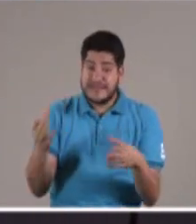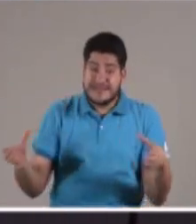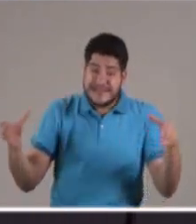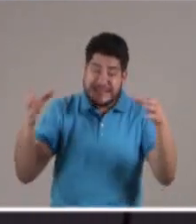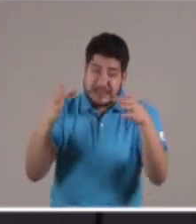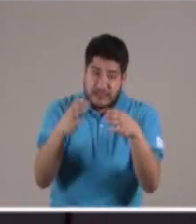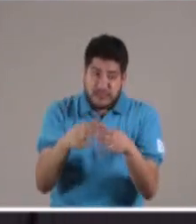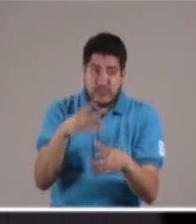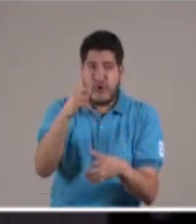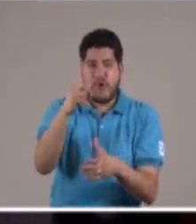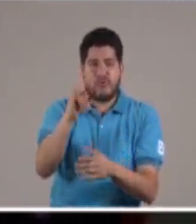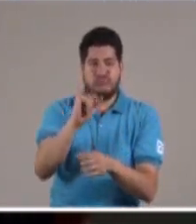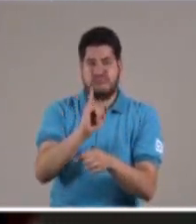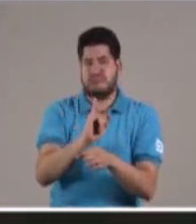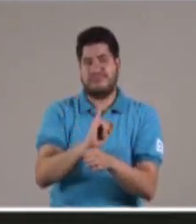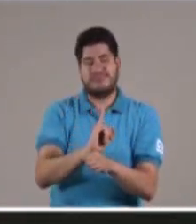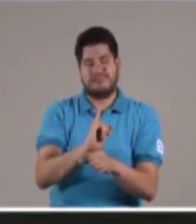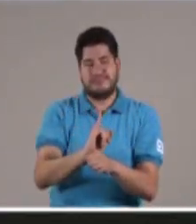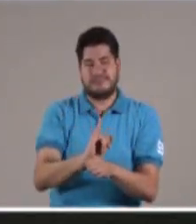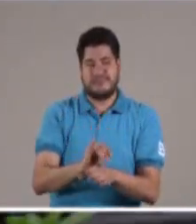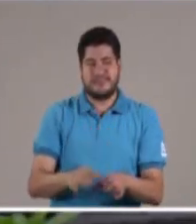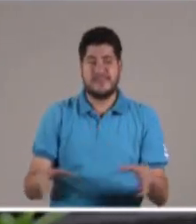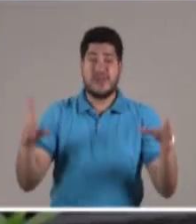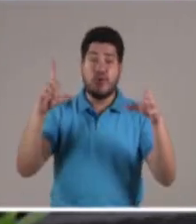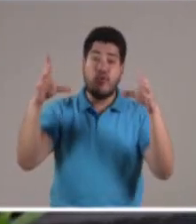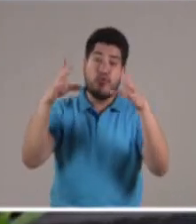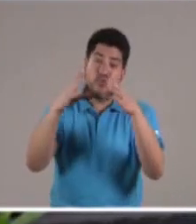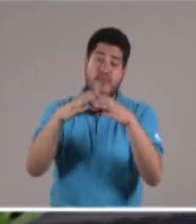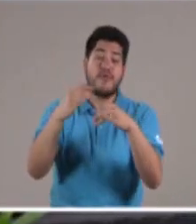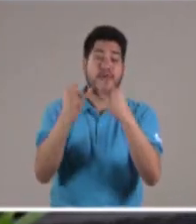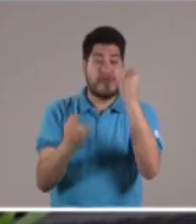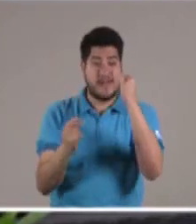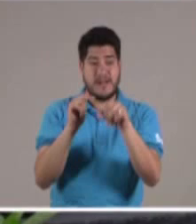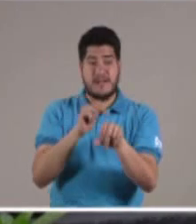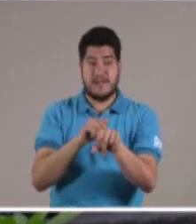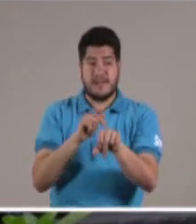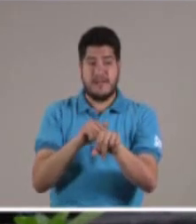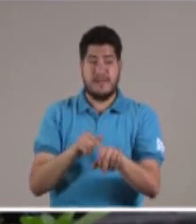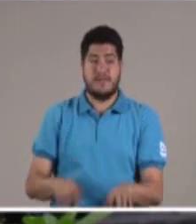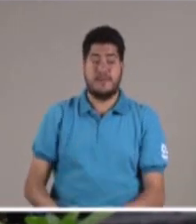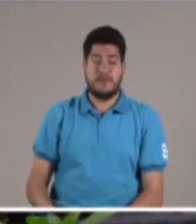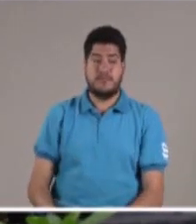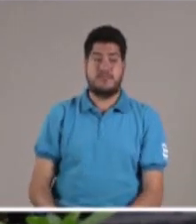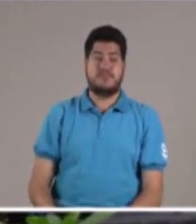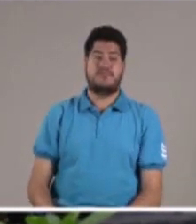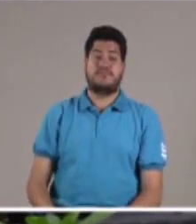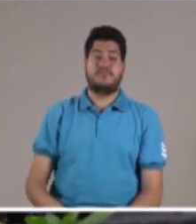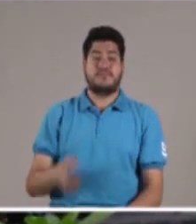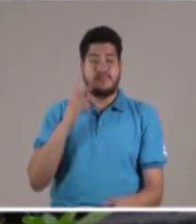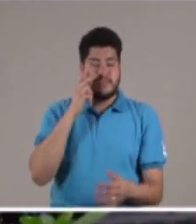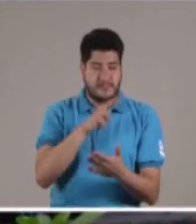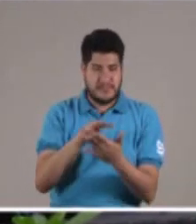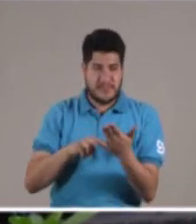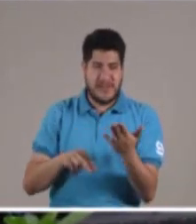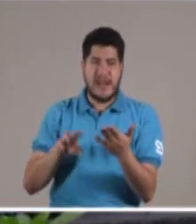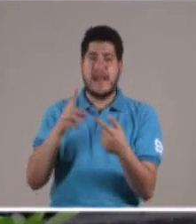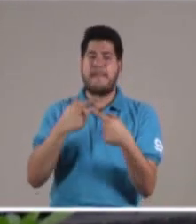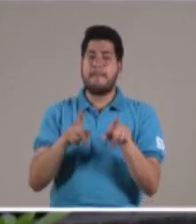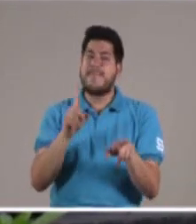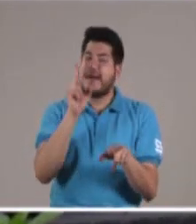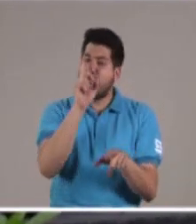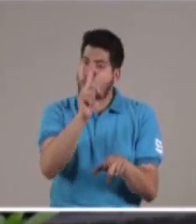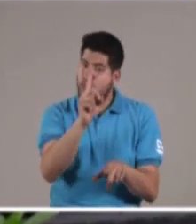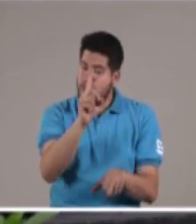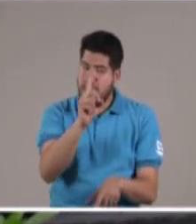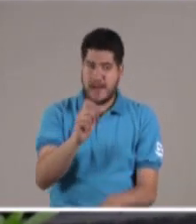en esa congregación de del último tiempo que la van a trabajar primero y dice pero una